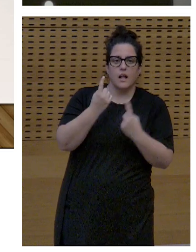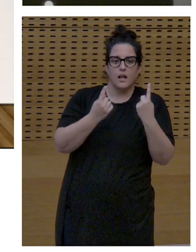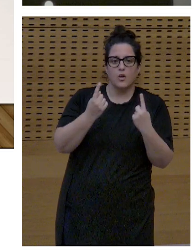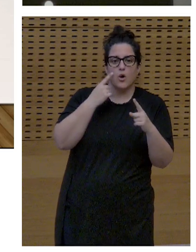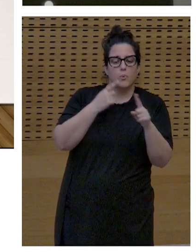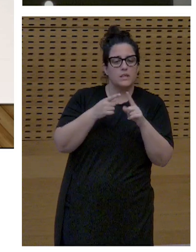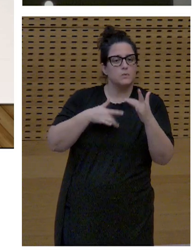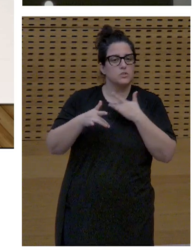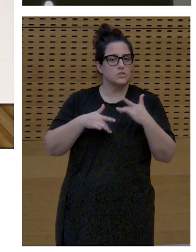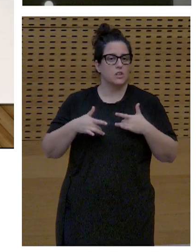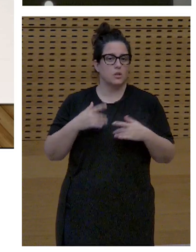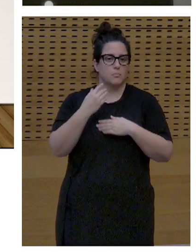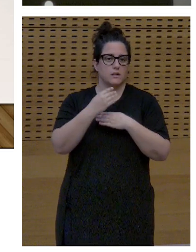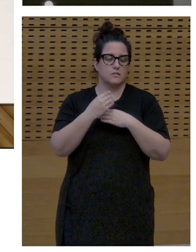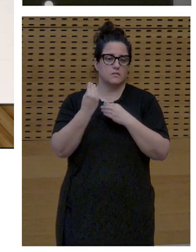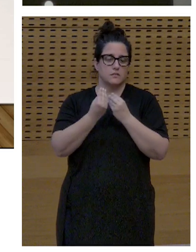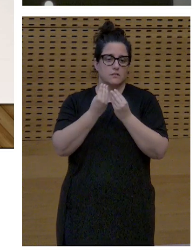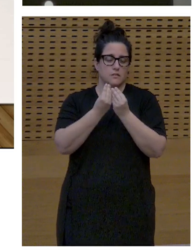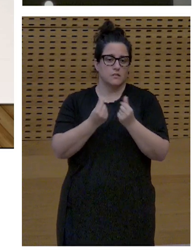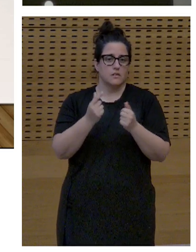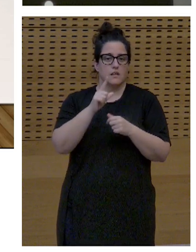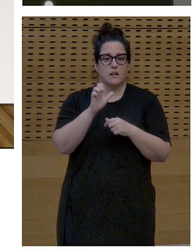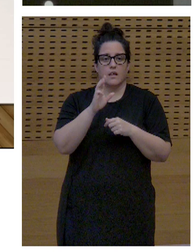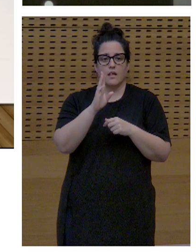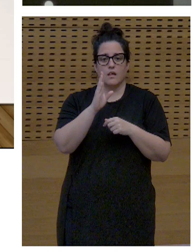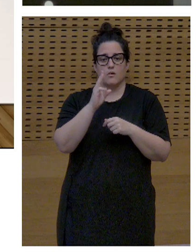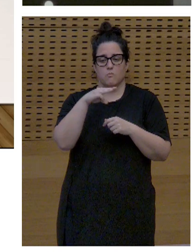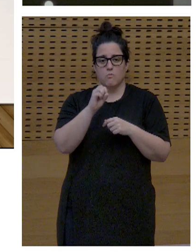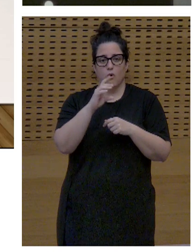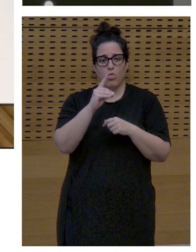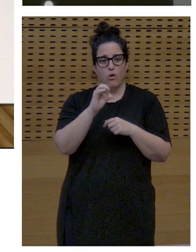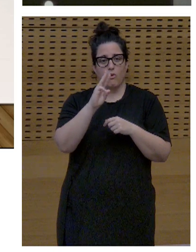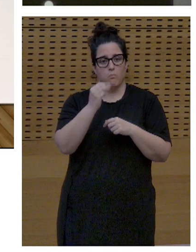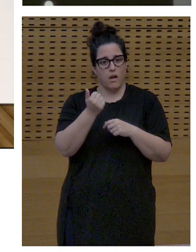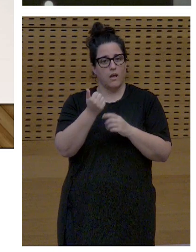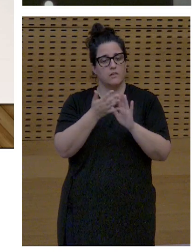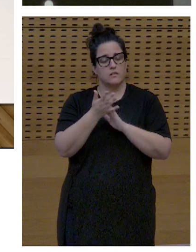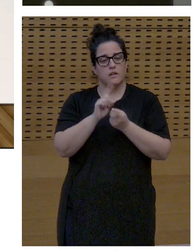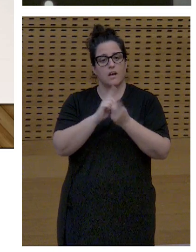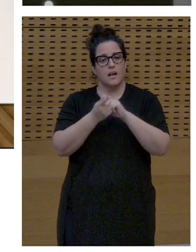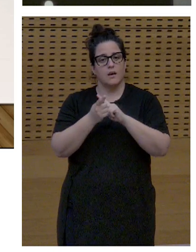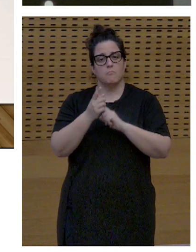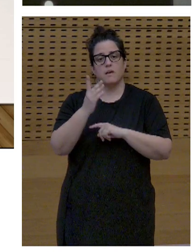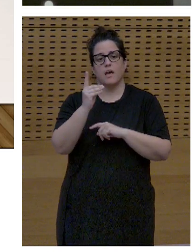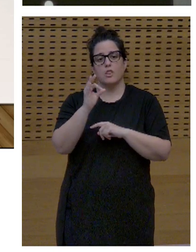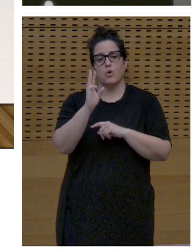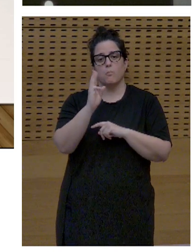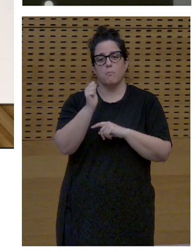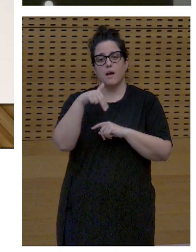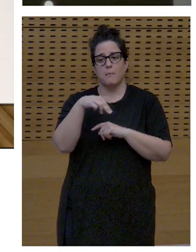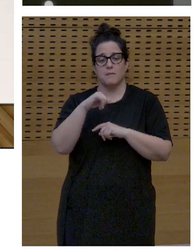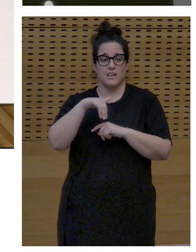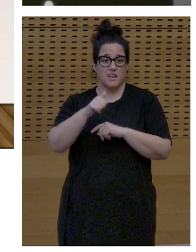diferentes síntomas. La levodopa, que se transforma en dopamina y suple de una forma un poquito artificial, pero suple esta falta